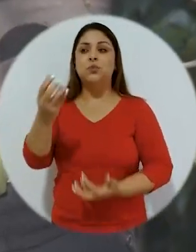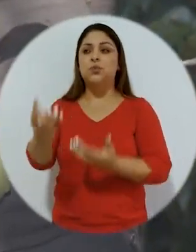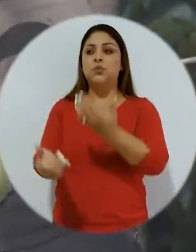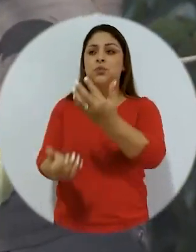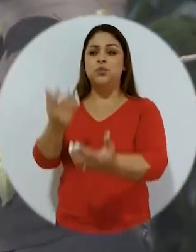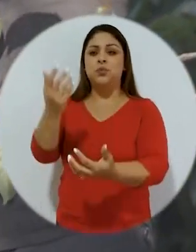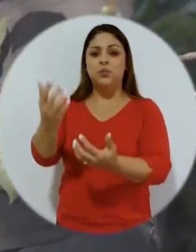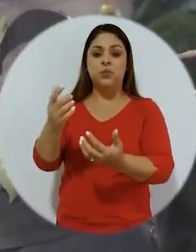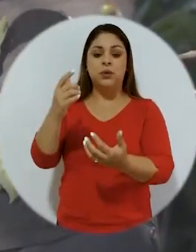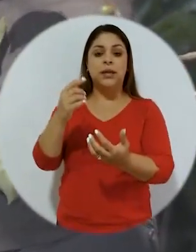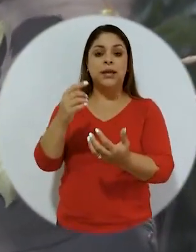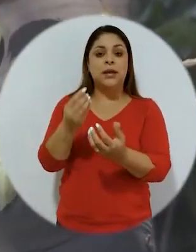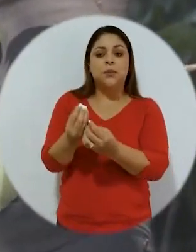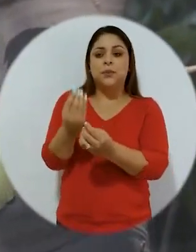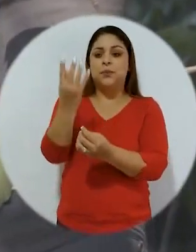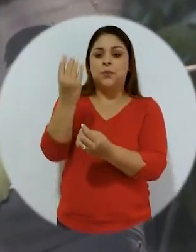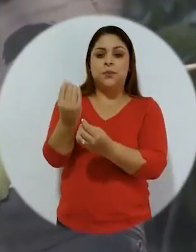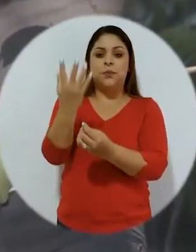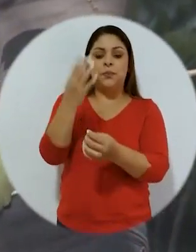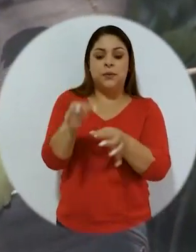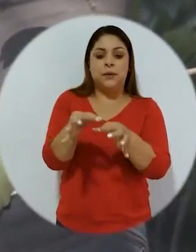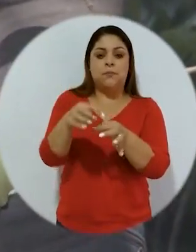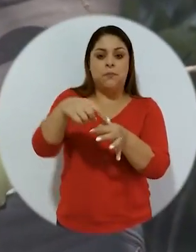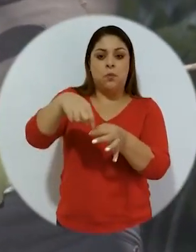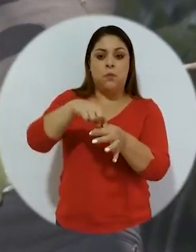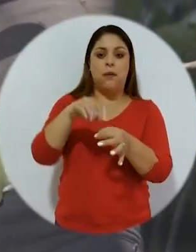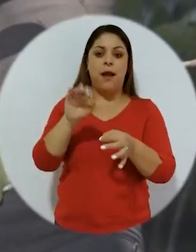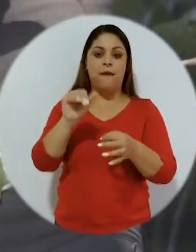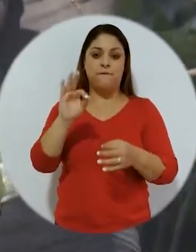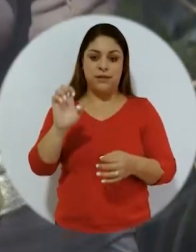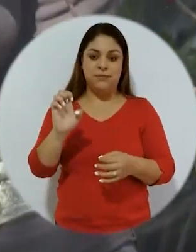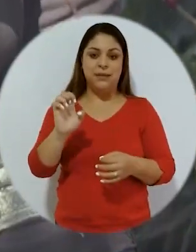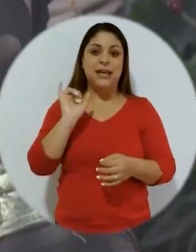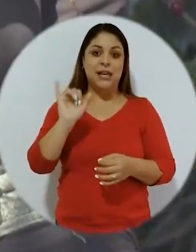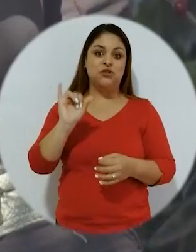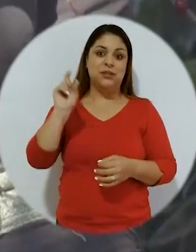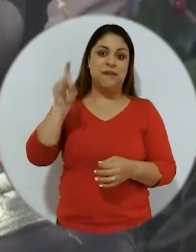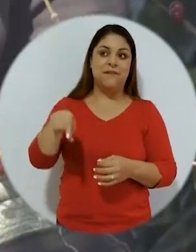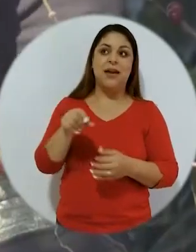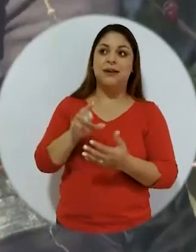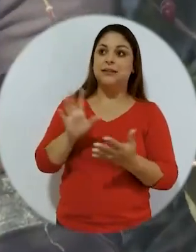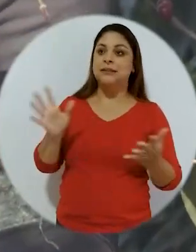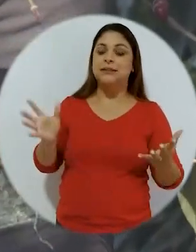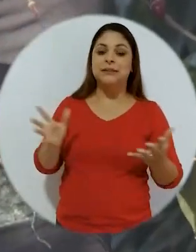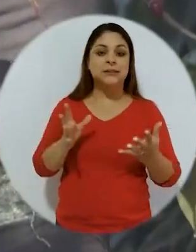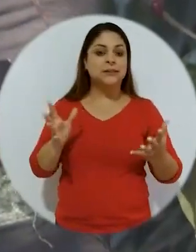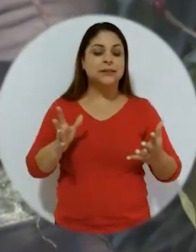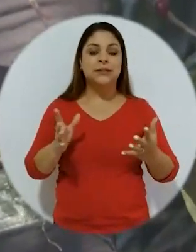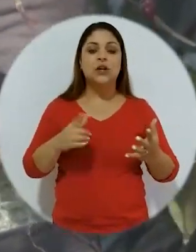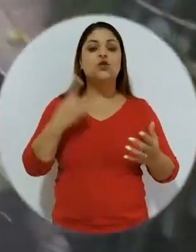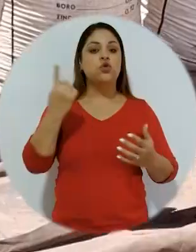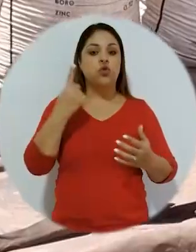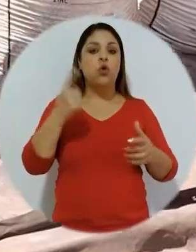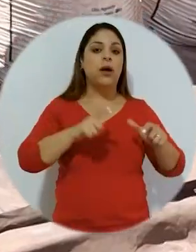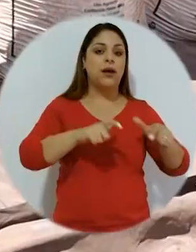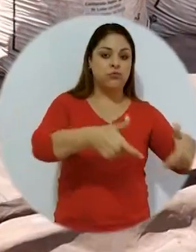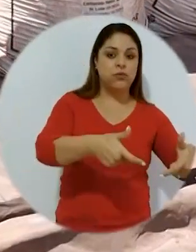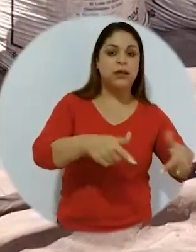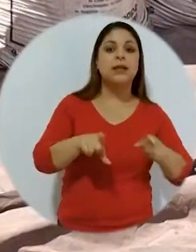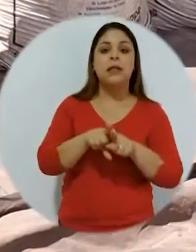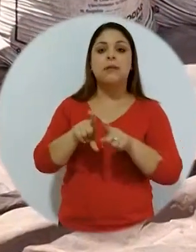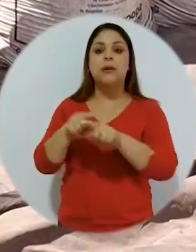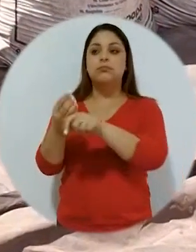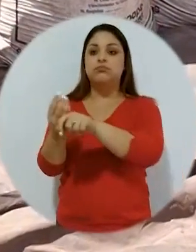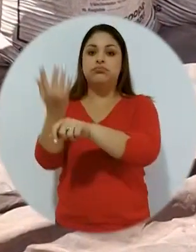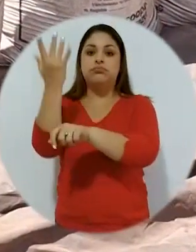vienen de la pulpa de café. Entonces ahí ya había un tema también ambiental que había que atacar, no solo un tema de manejo de residuos, sino un tema también